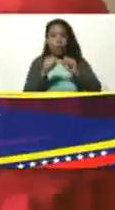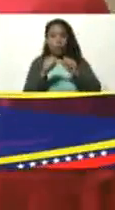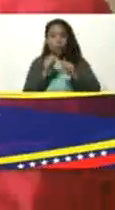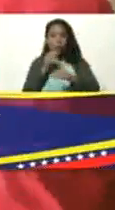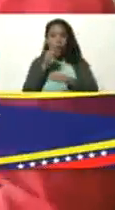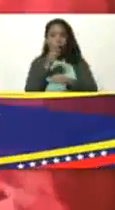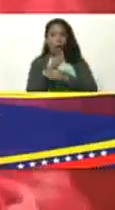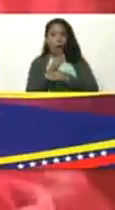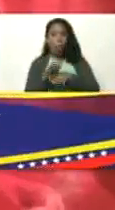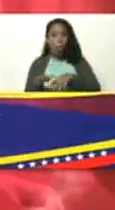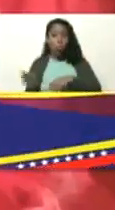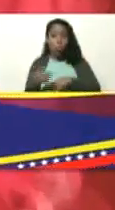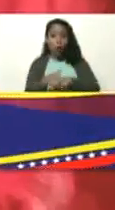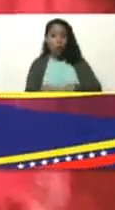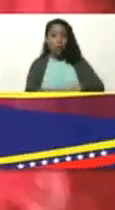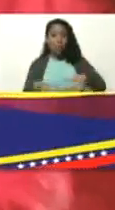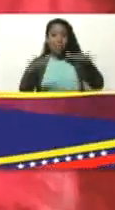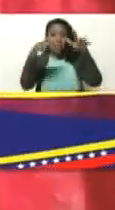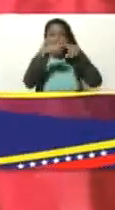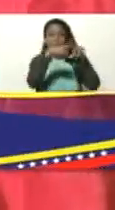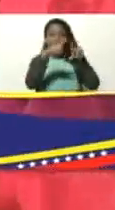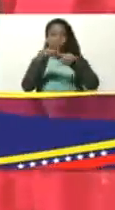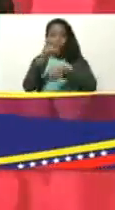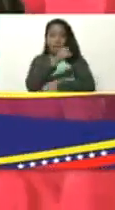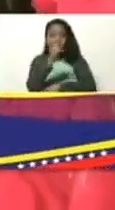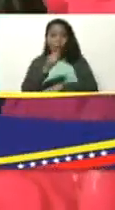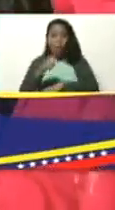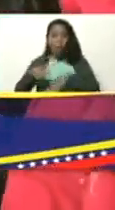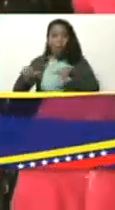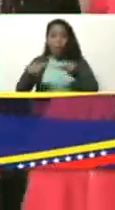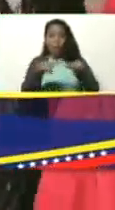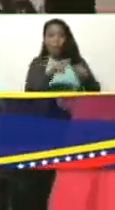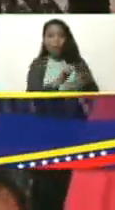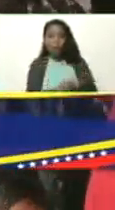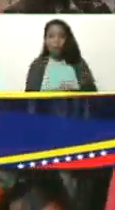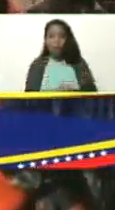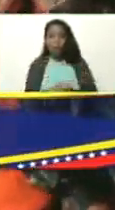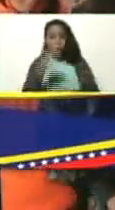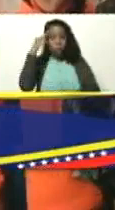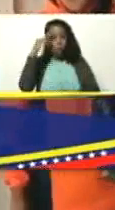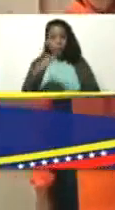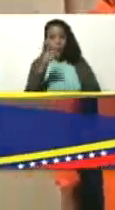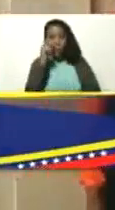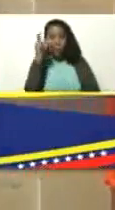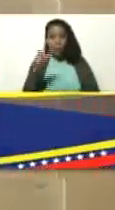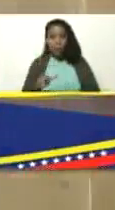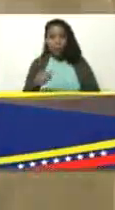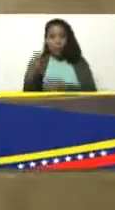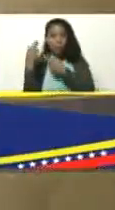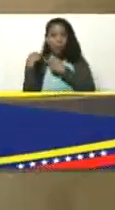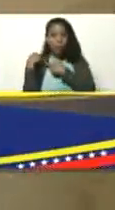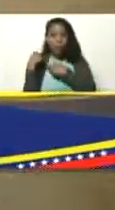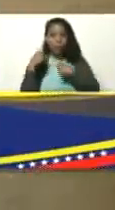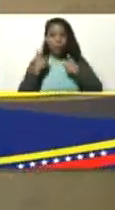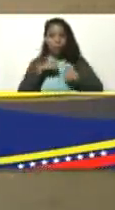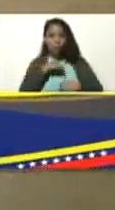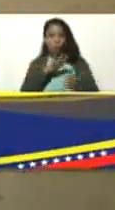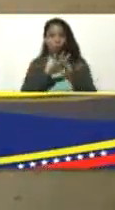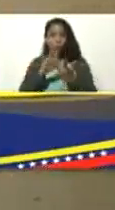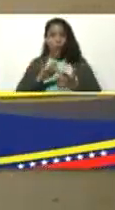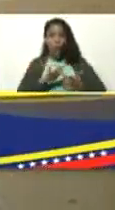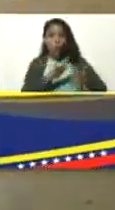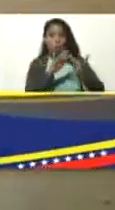presentaron los desbordamientos en las distintas zonas. Tanto el comandante de la SODI, Rubén Belsares, como este servidor, mantuvimos los contactos